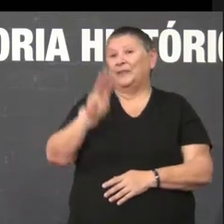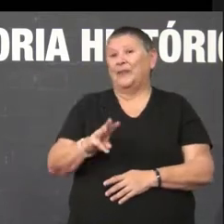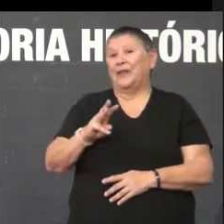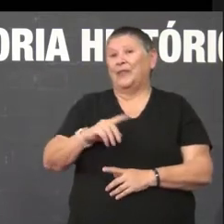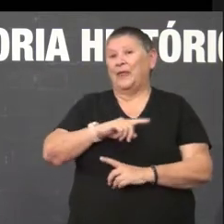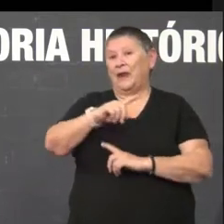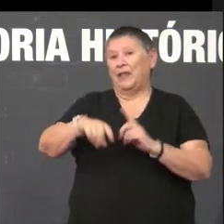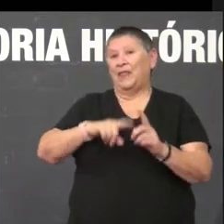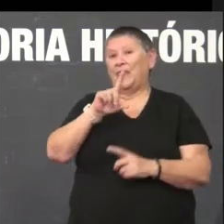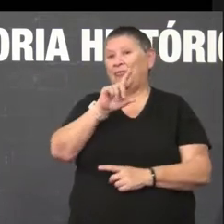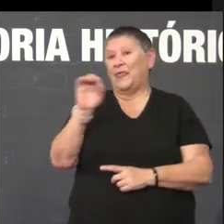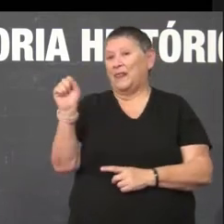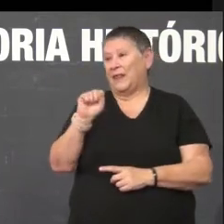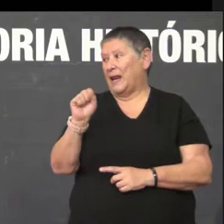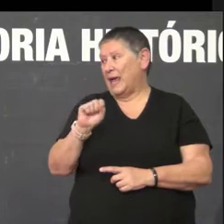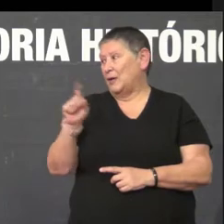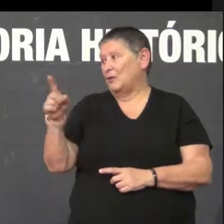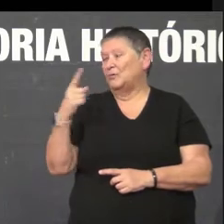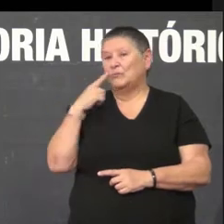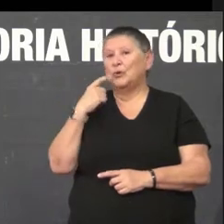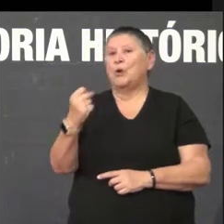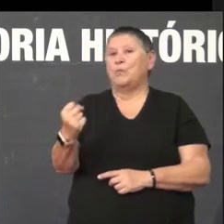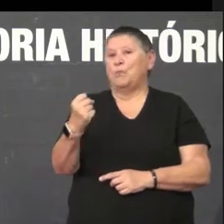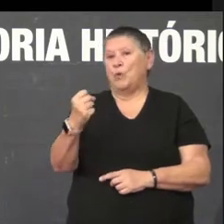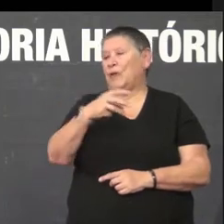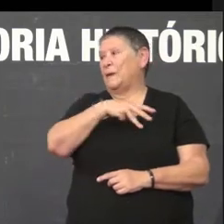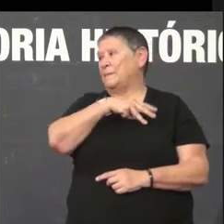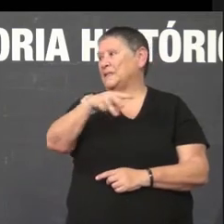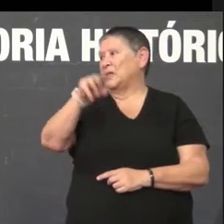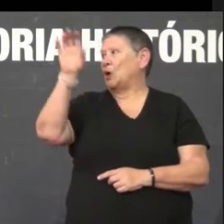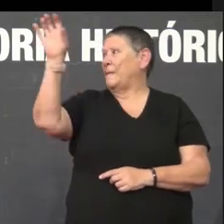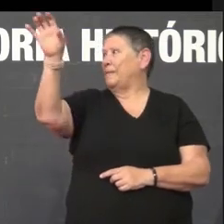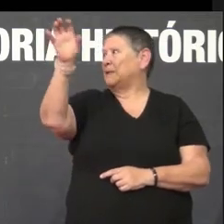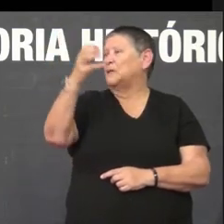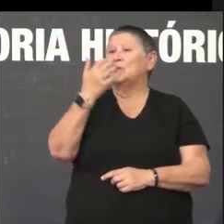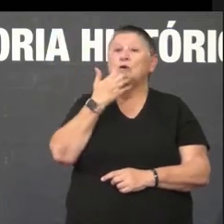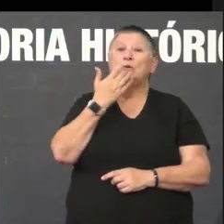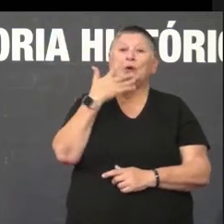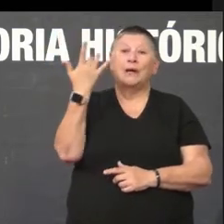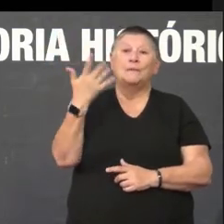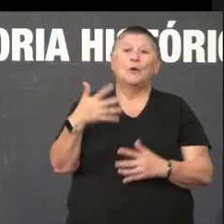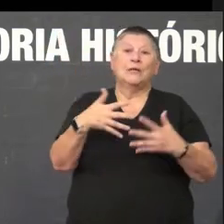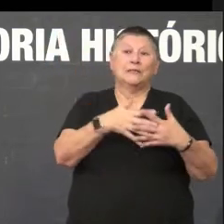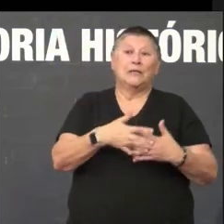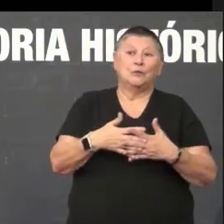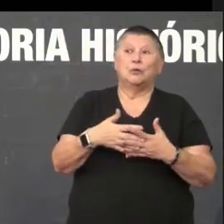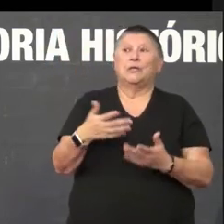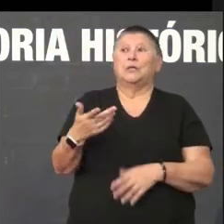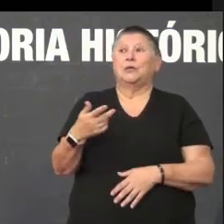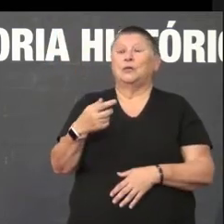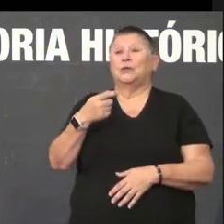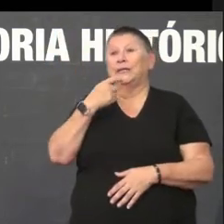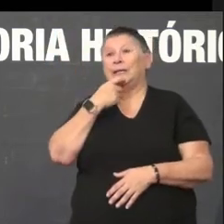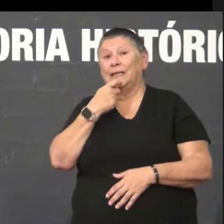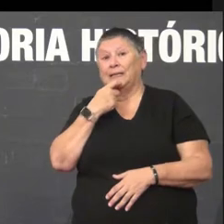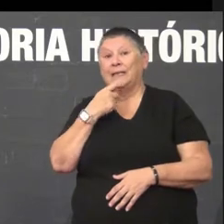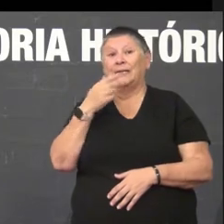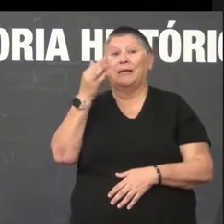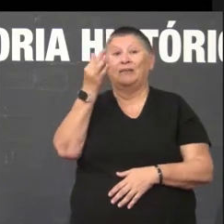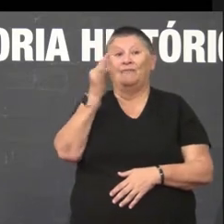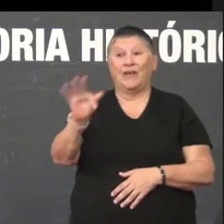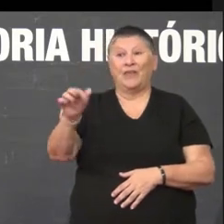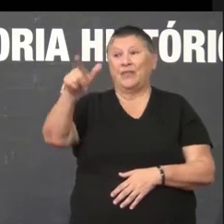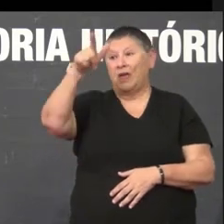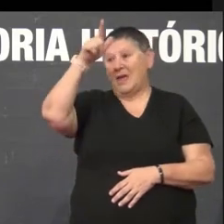a influencia que ten a masonería en países como Estados Unidos, como Inglaterra, como Francia, como Alemania,